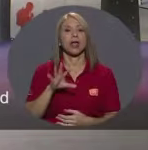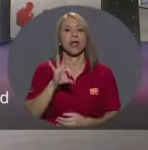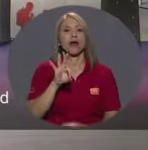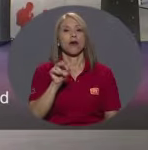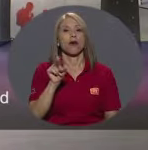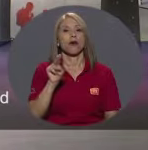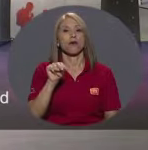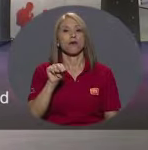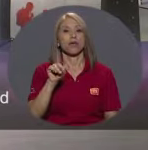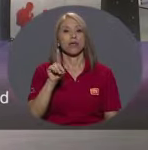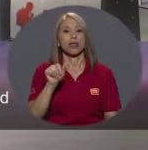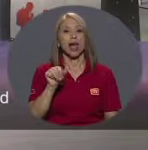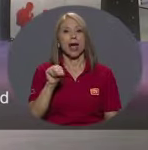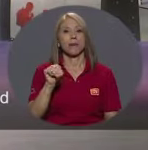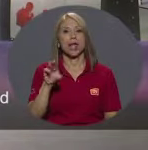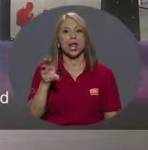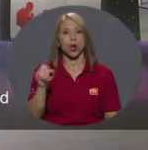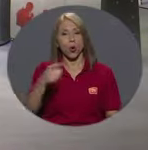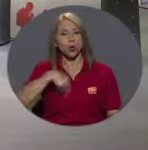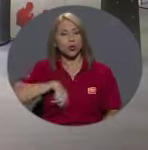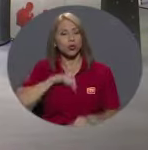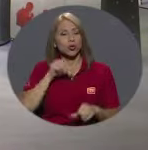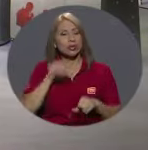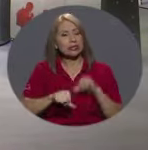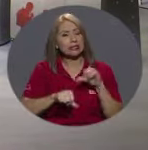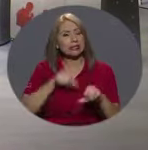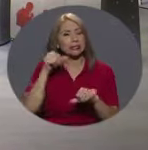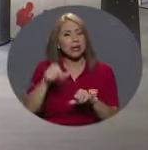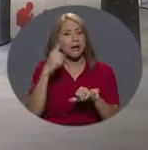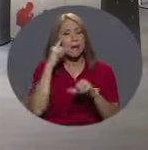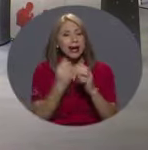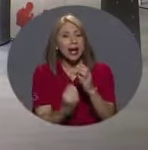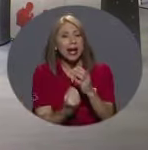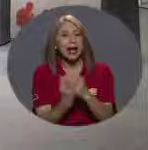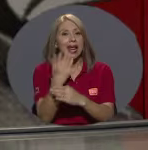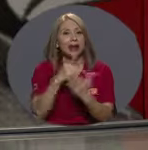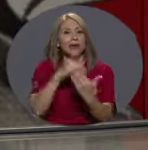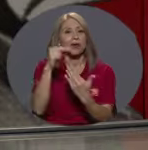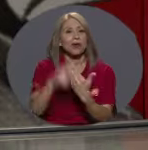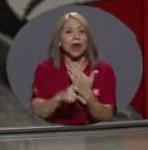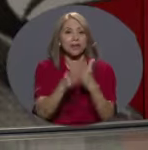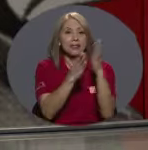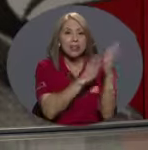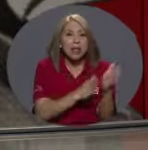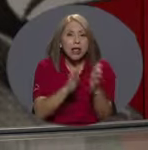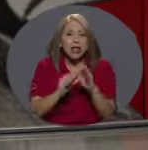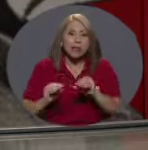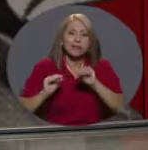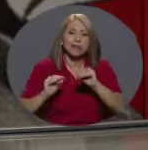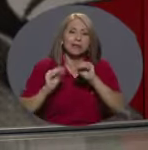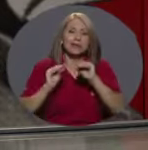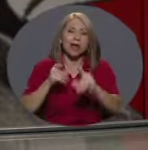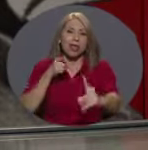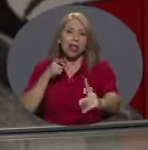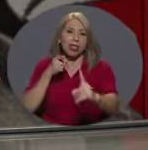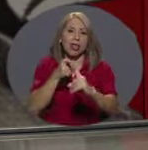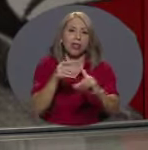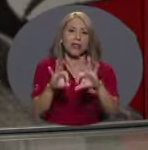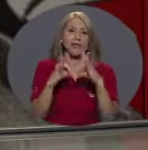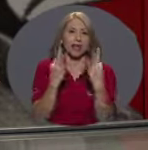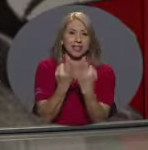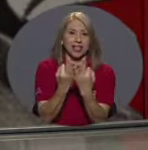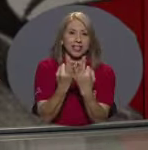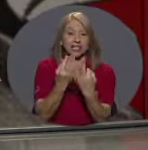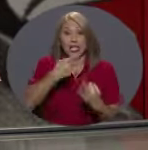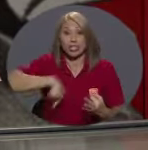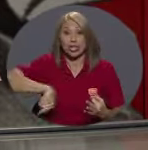desde Fundameco hemos hecho un gran esfuerzo en crear programas de formación dirigidos a familias y creo que si unimos